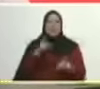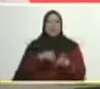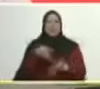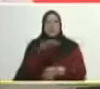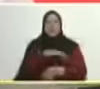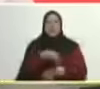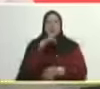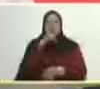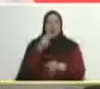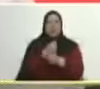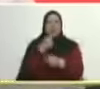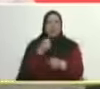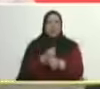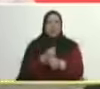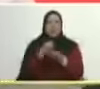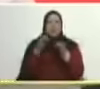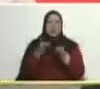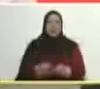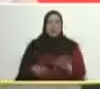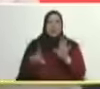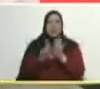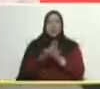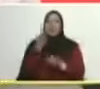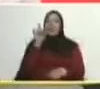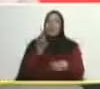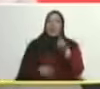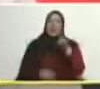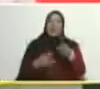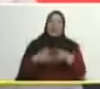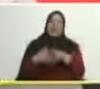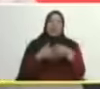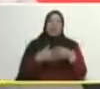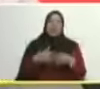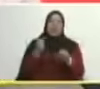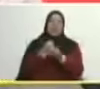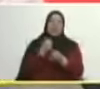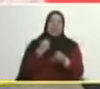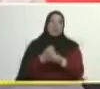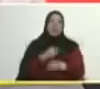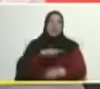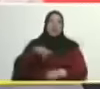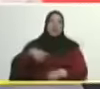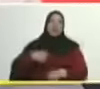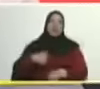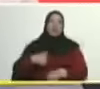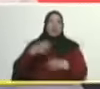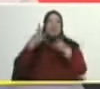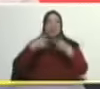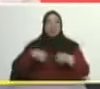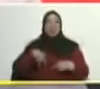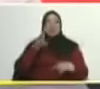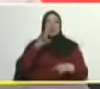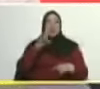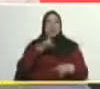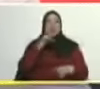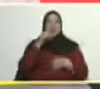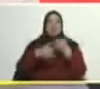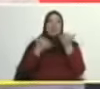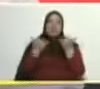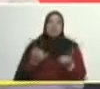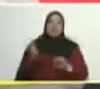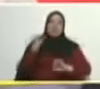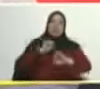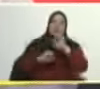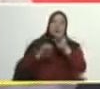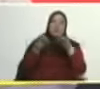solidaridad con el pueblo argentino. El Caribe encontrará siempre en el ALBA-TCP un aliado en la defensa